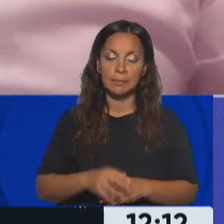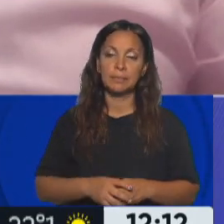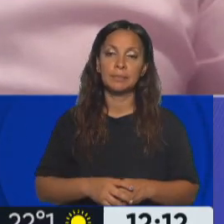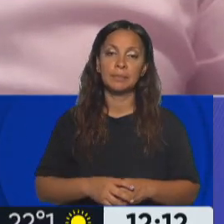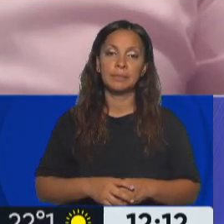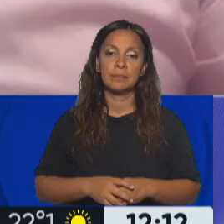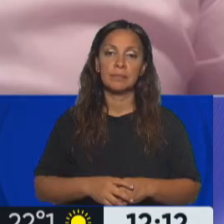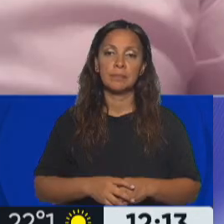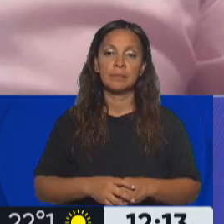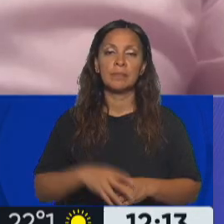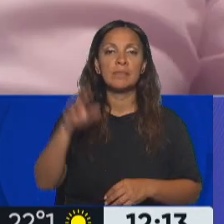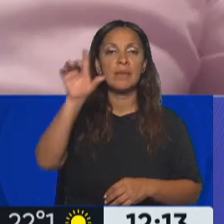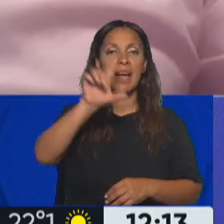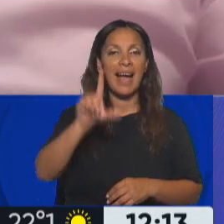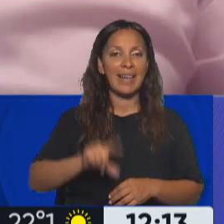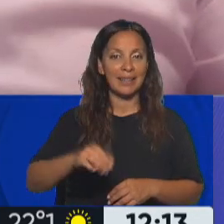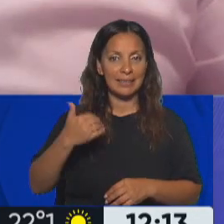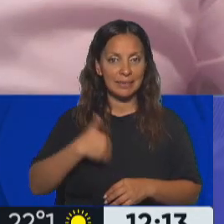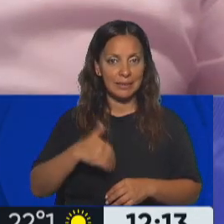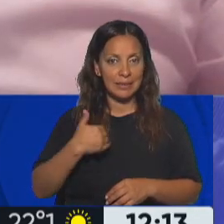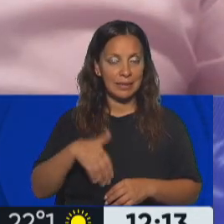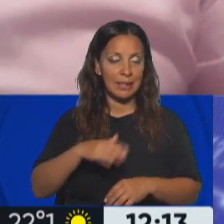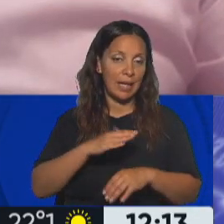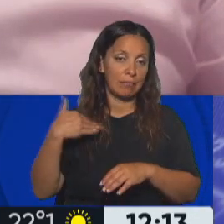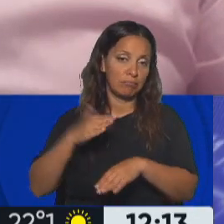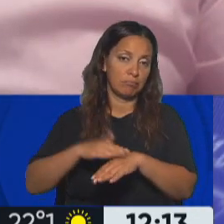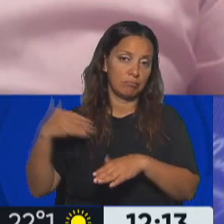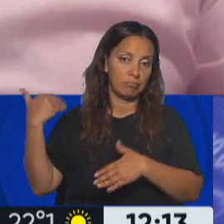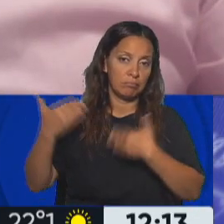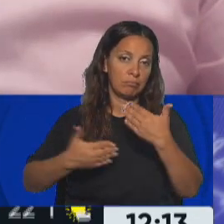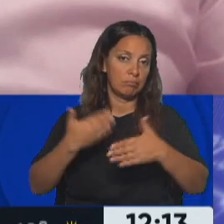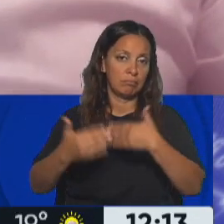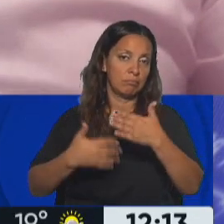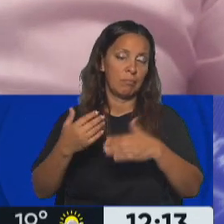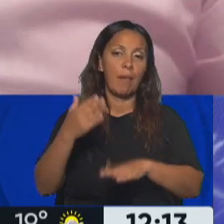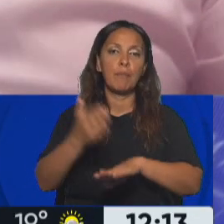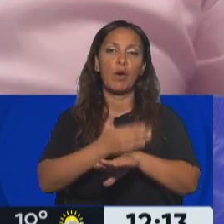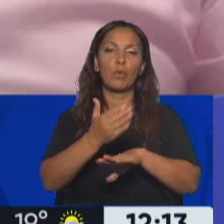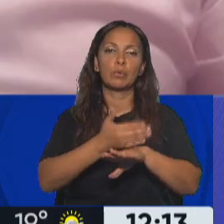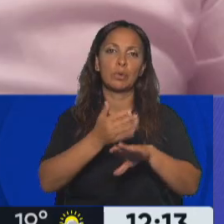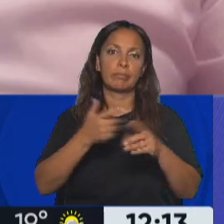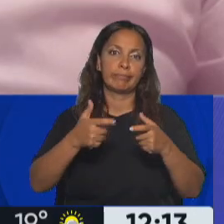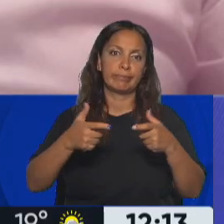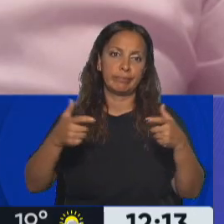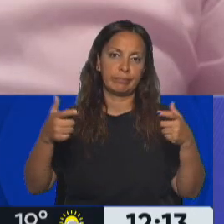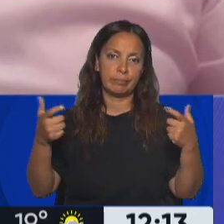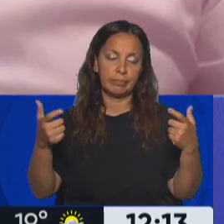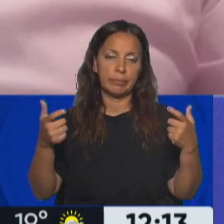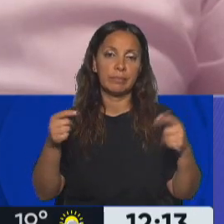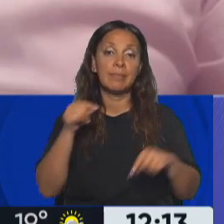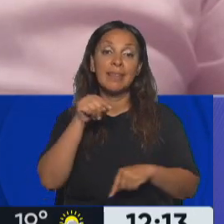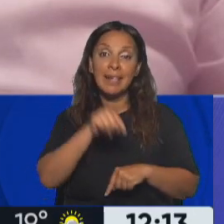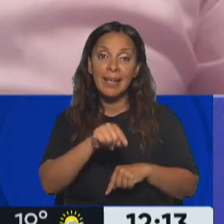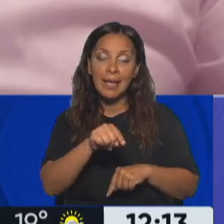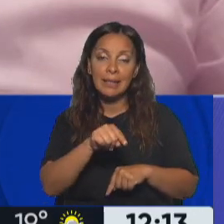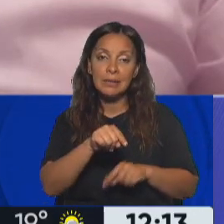Argentina a lo largo del tiempo ha crecido en producción y esa producción no fue acompañada